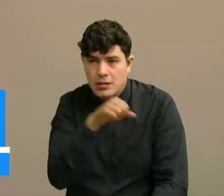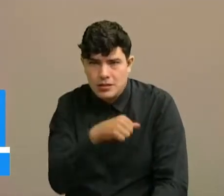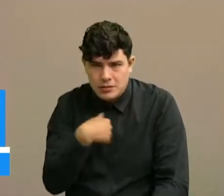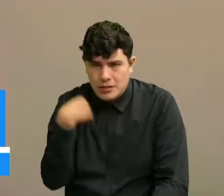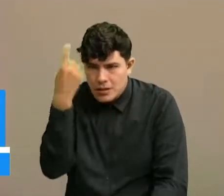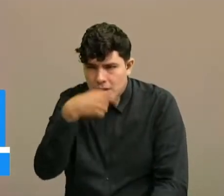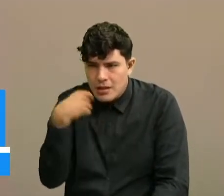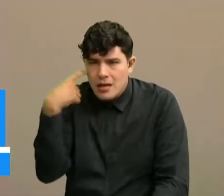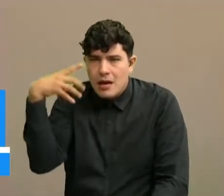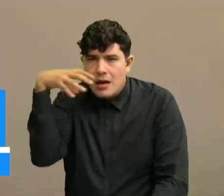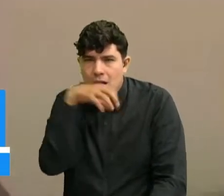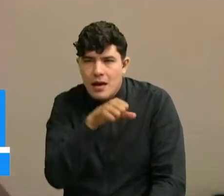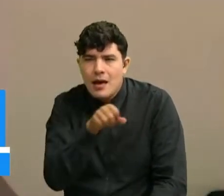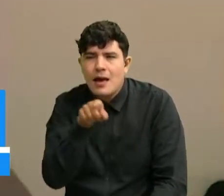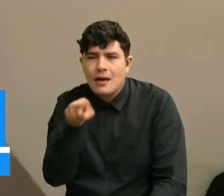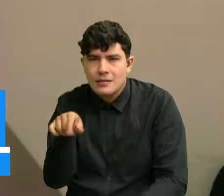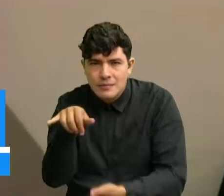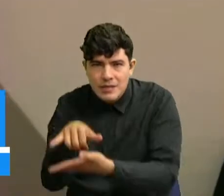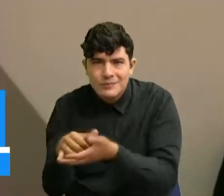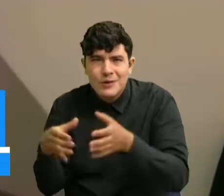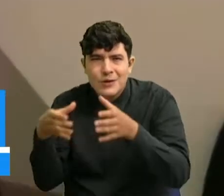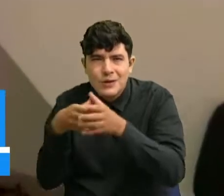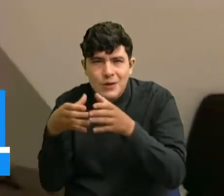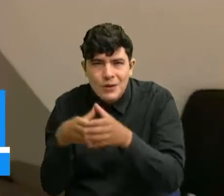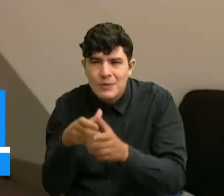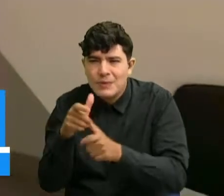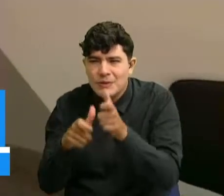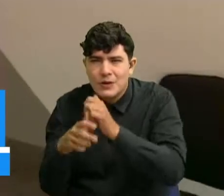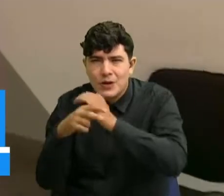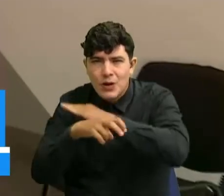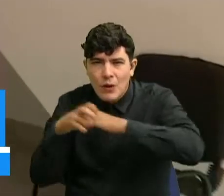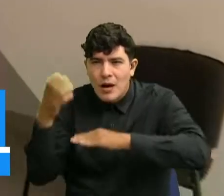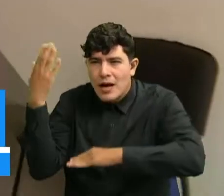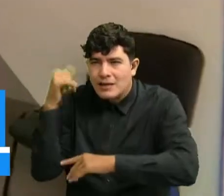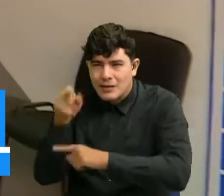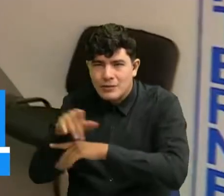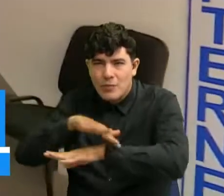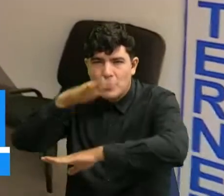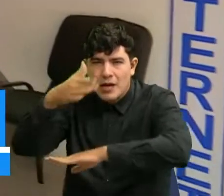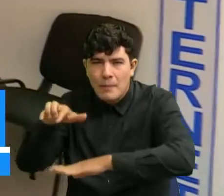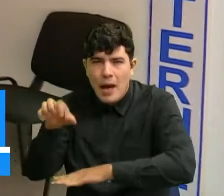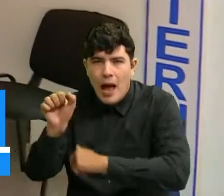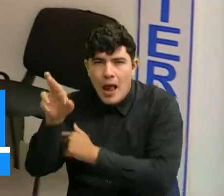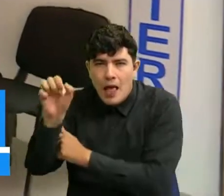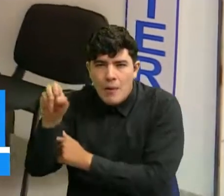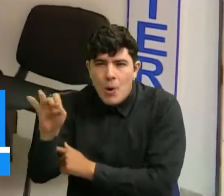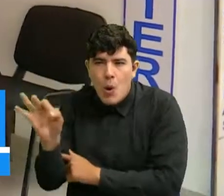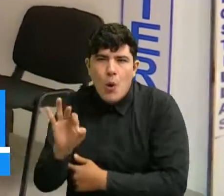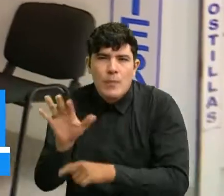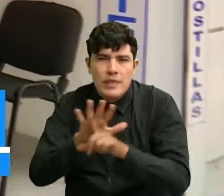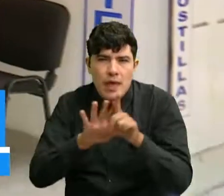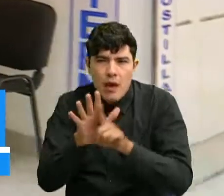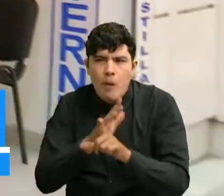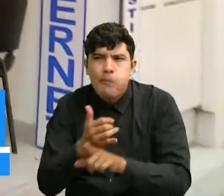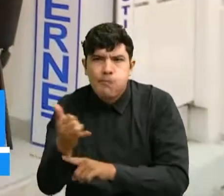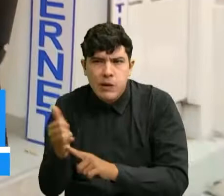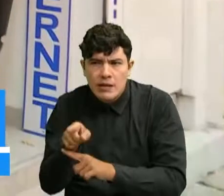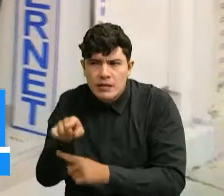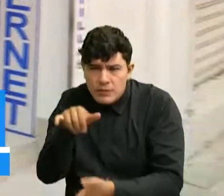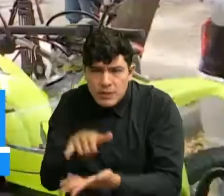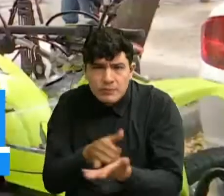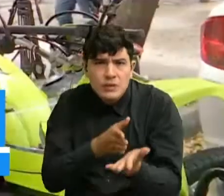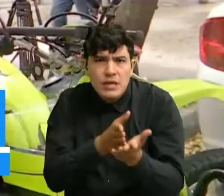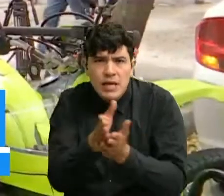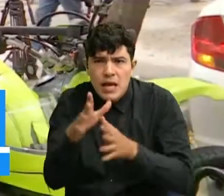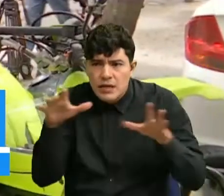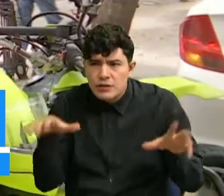parecer eso, esa es la banda misma que robado en el páramo y ha estado en varios videos, en las cámaras, y aún todavía sí, siguen delinquiendo